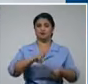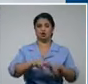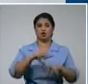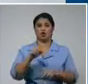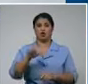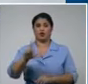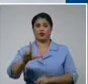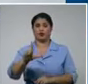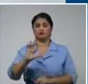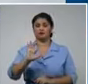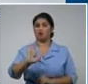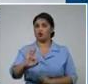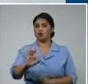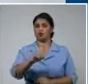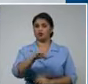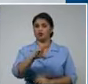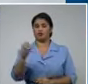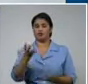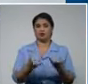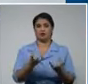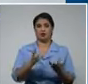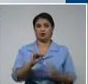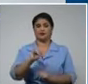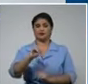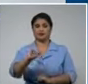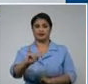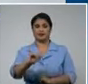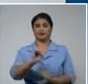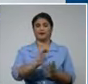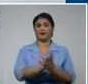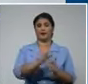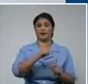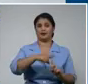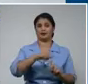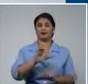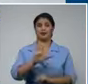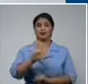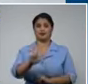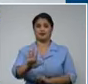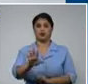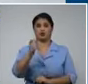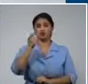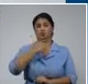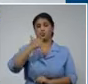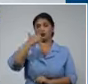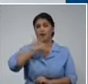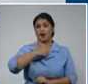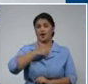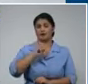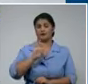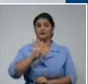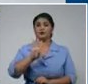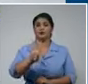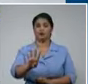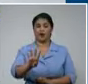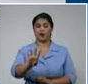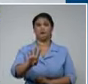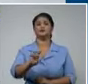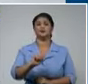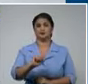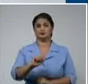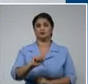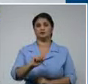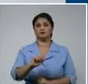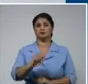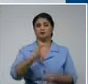8, Cienfuegos 6, Matanza 5, Ciego de Ávila 4 y la provincia